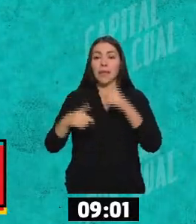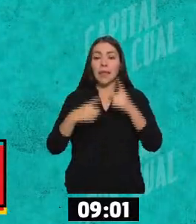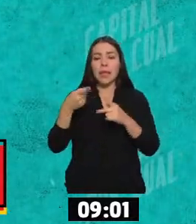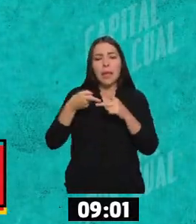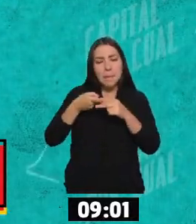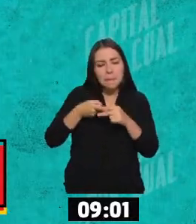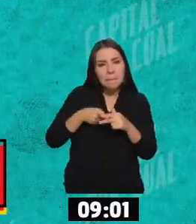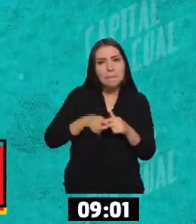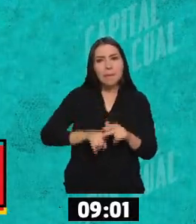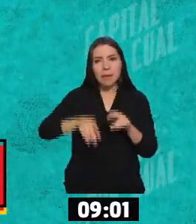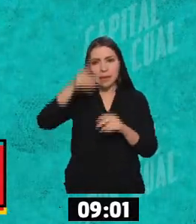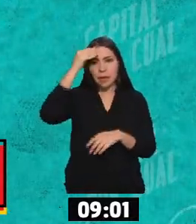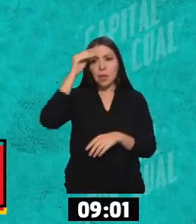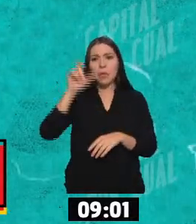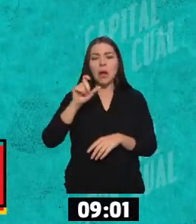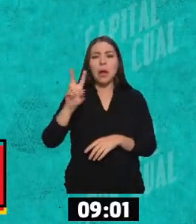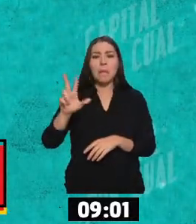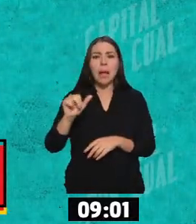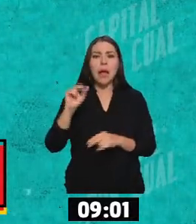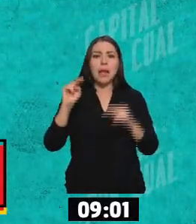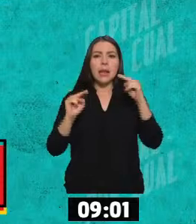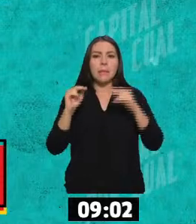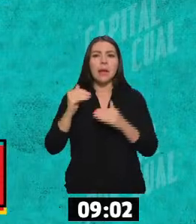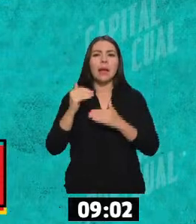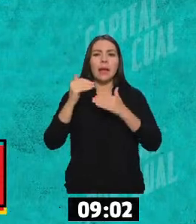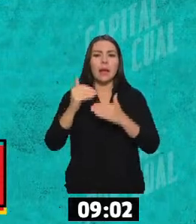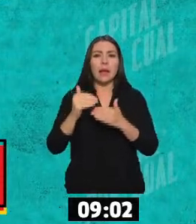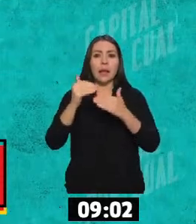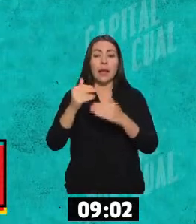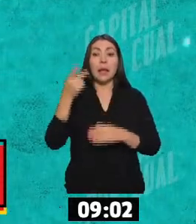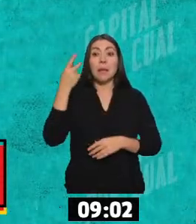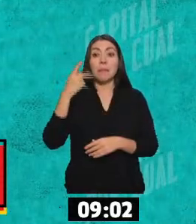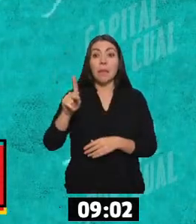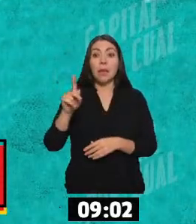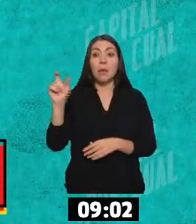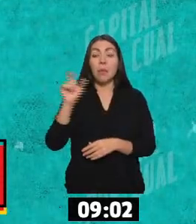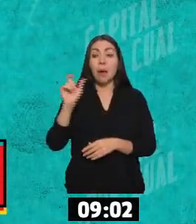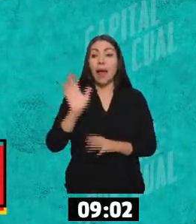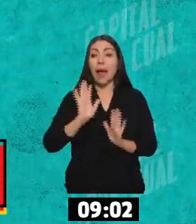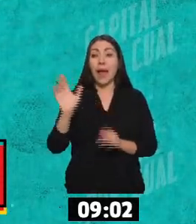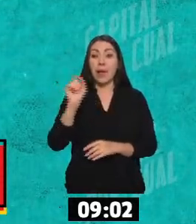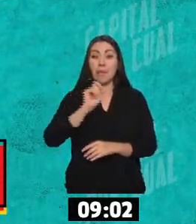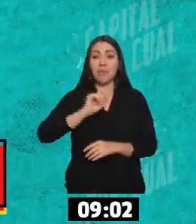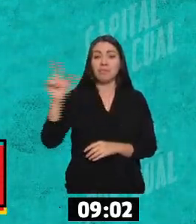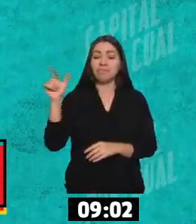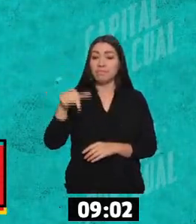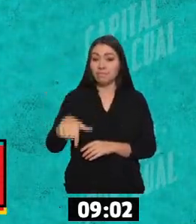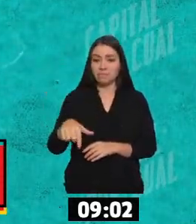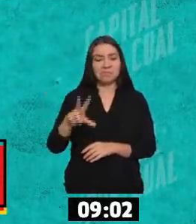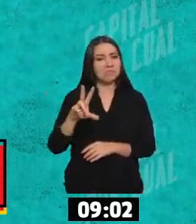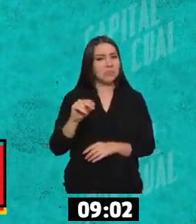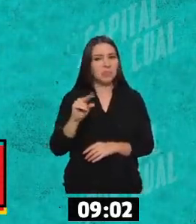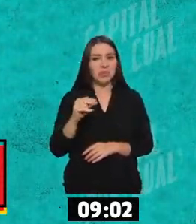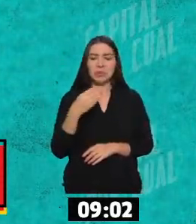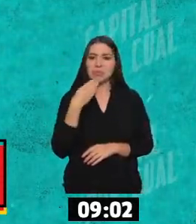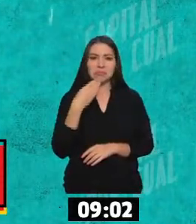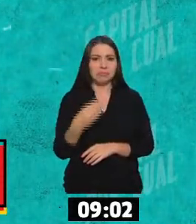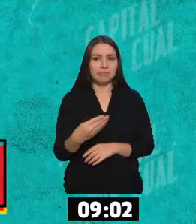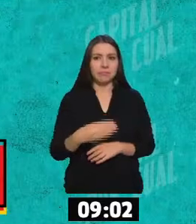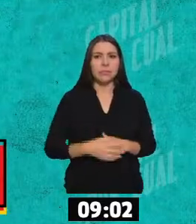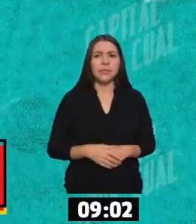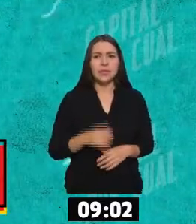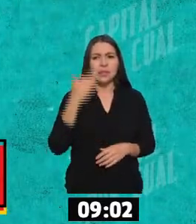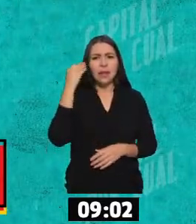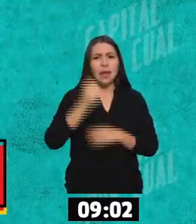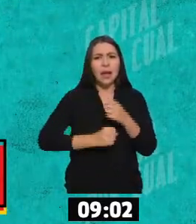nivel avanzando, pero no de élite. A lo largo de muchos años y mucho tiempo nos